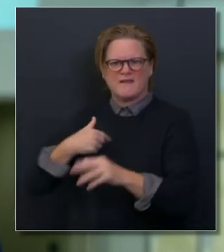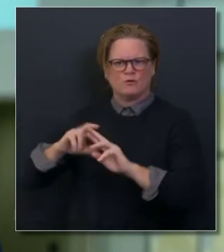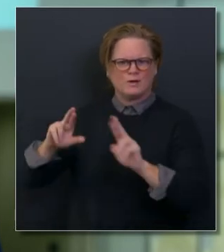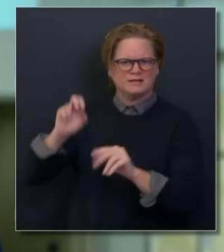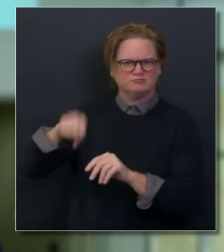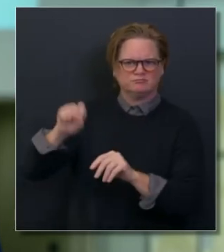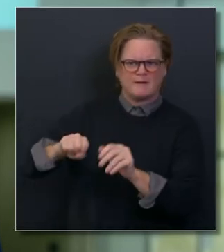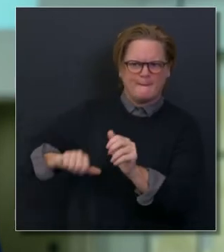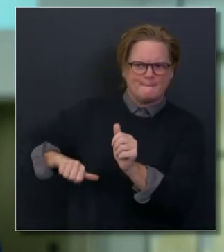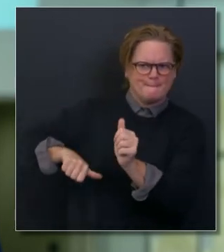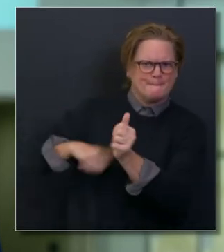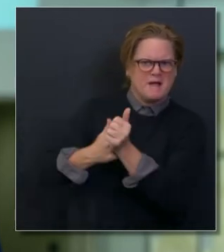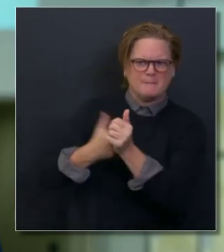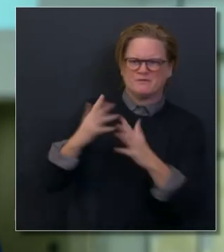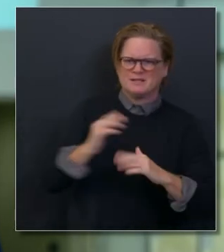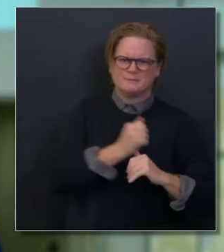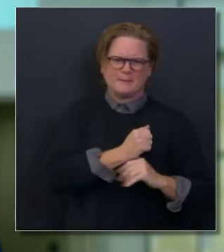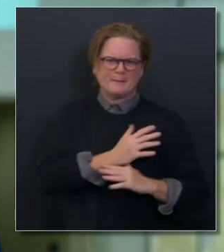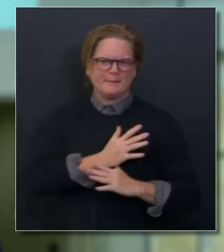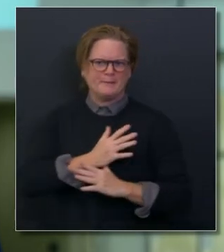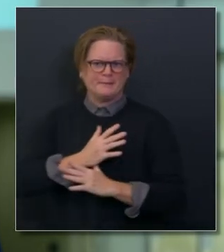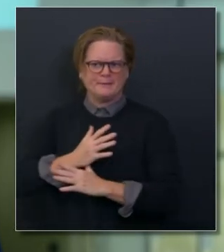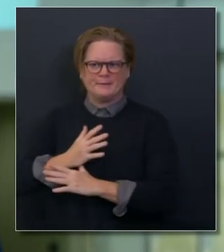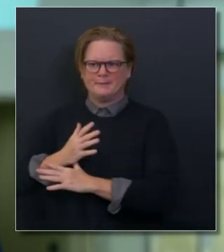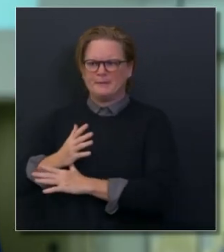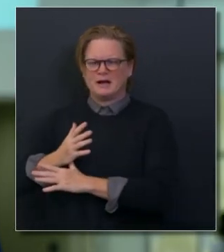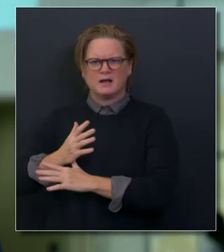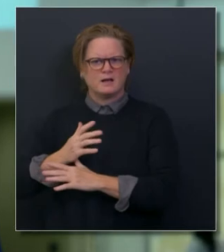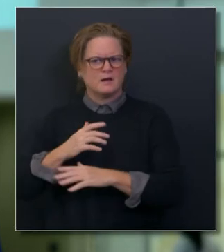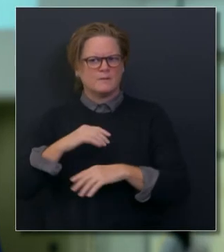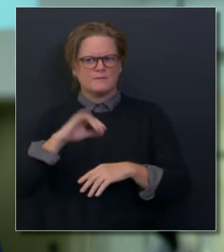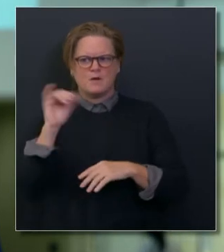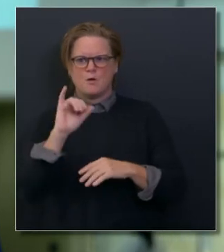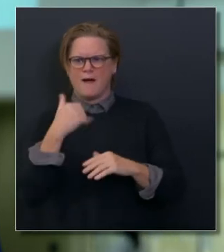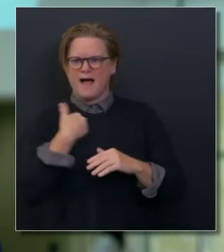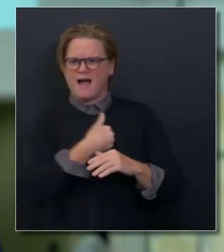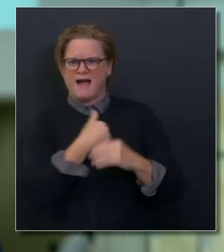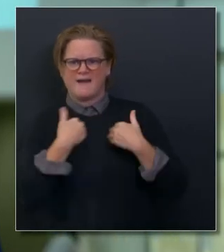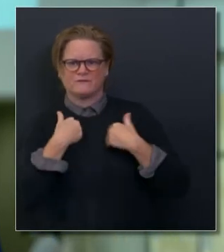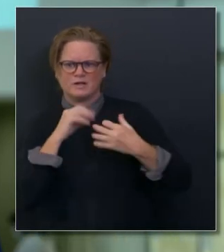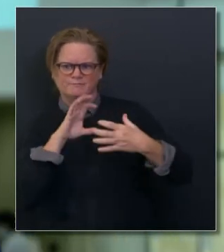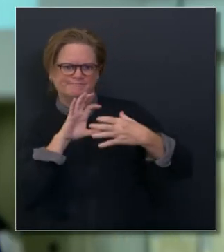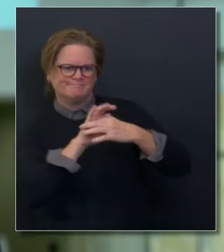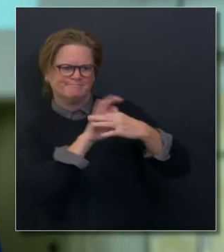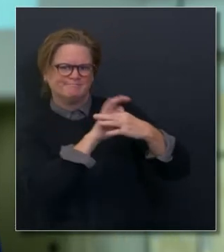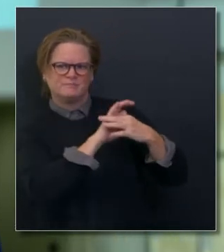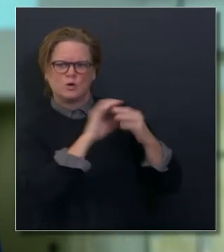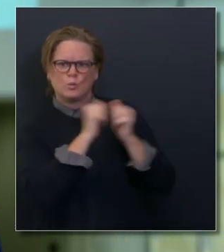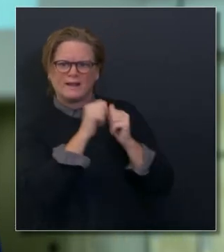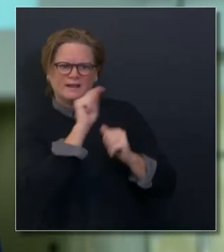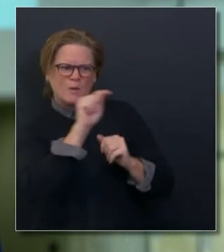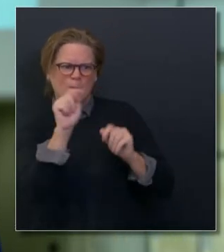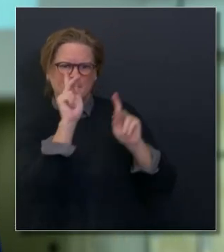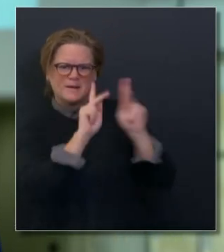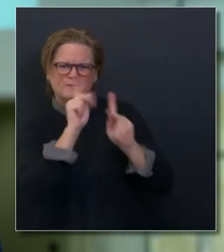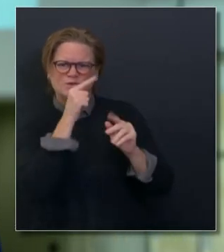esto, la sociedad con los condados locales, con las agencias de cuidados de emergencia en todo el